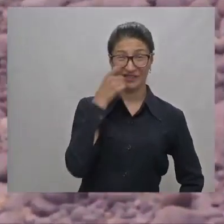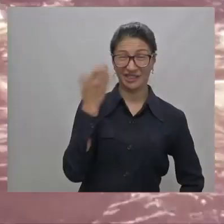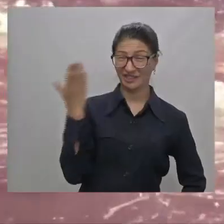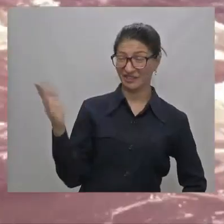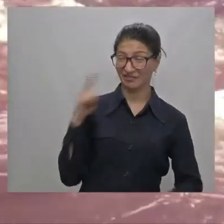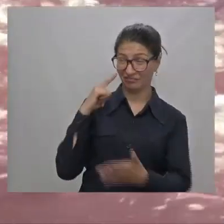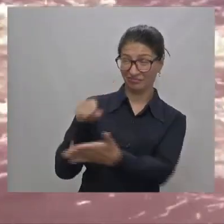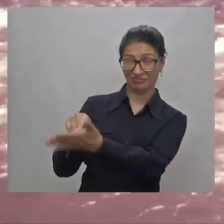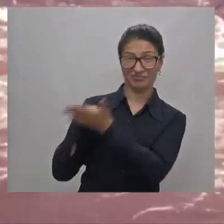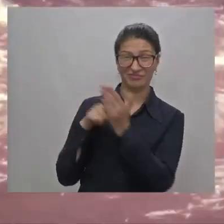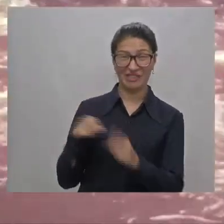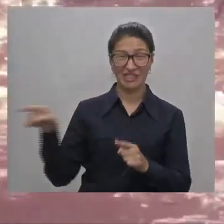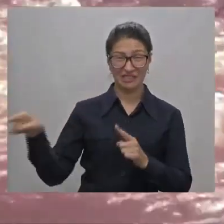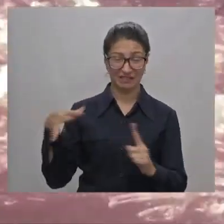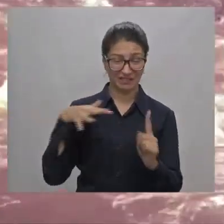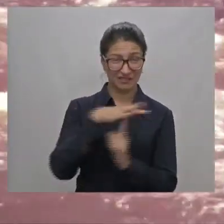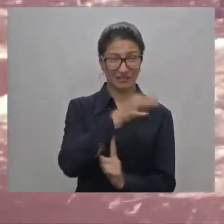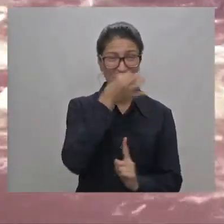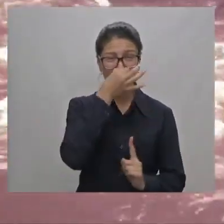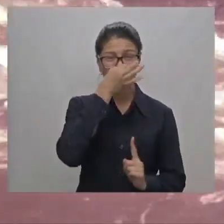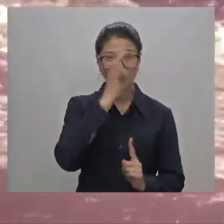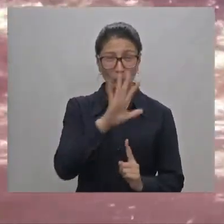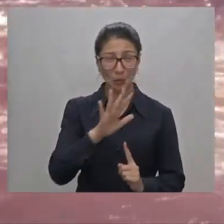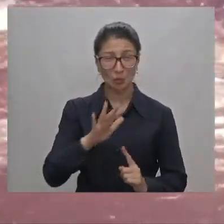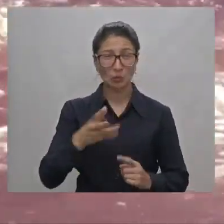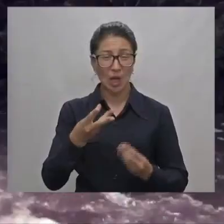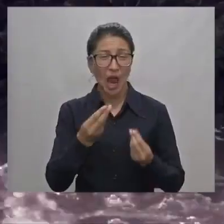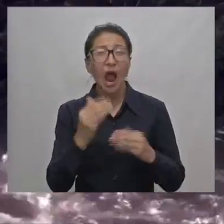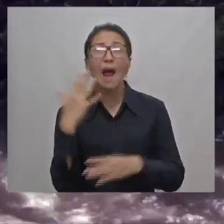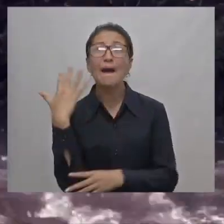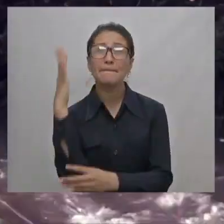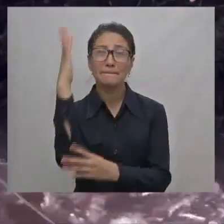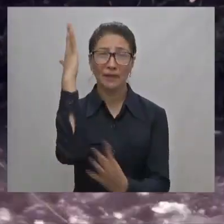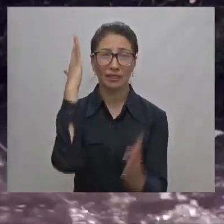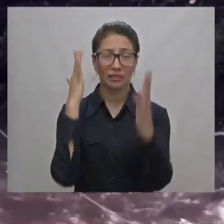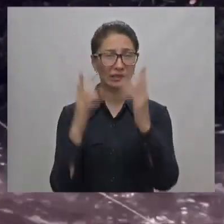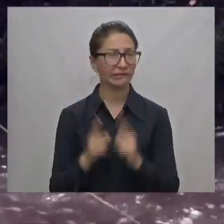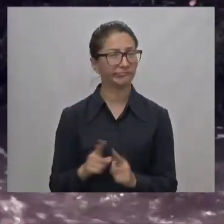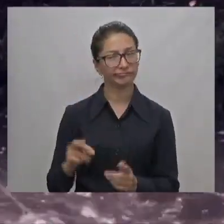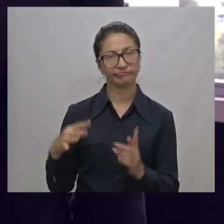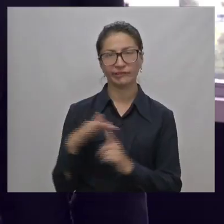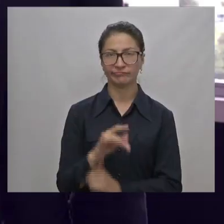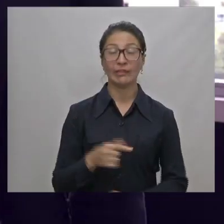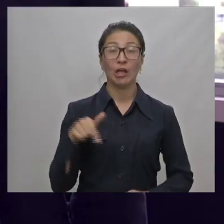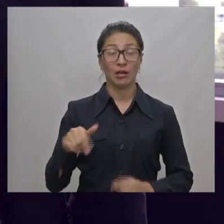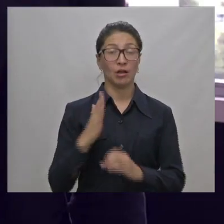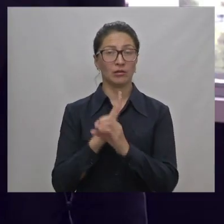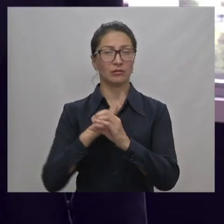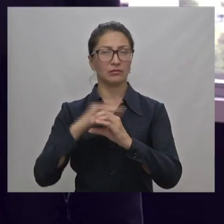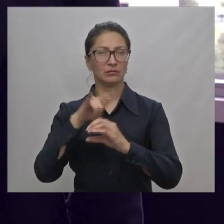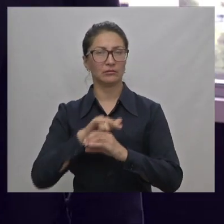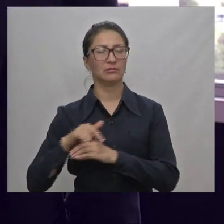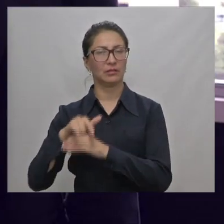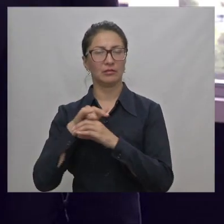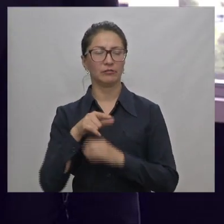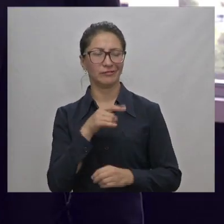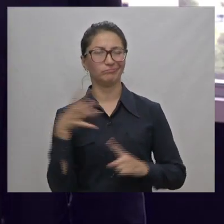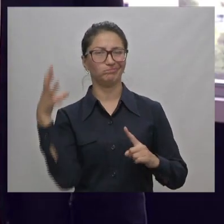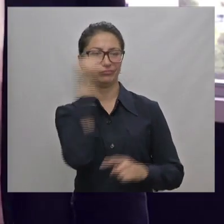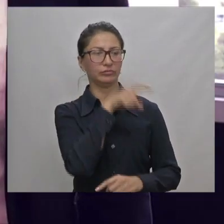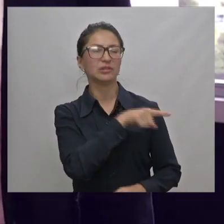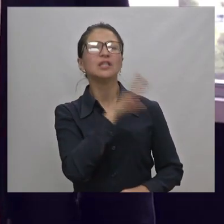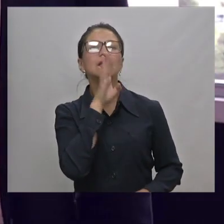se ve mal. Cuando contamina nuestros recursos naturales, todos perdemos. El daño ambiental es inevitable. La Contraloría General de la